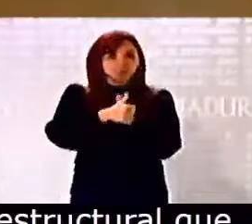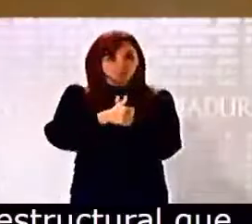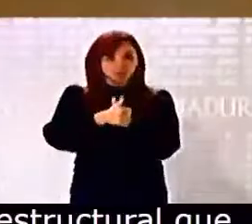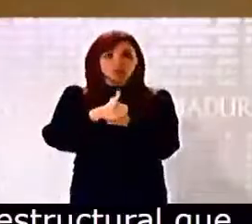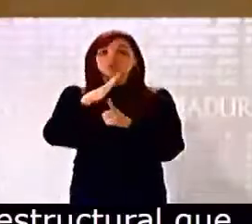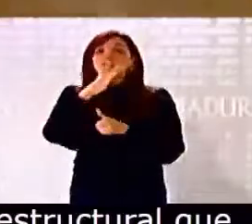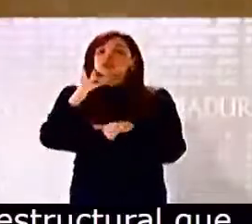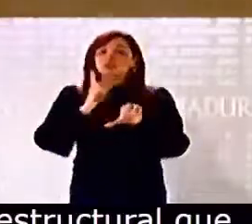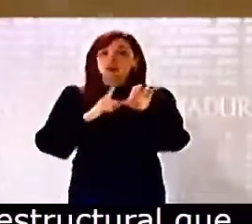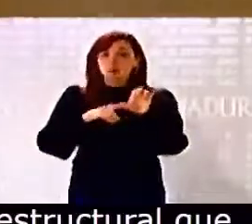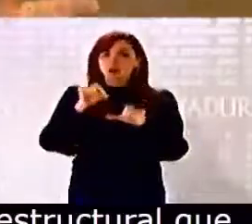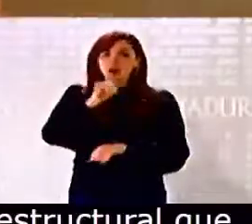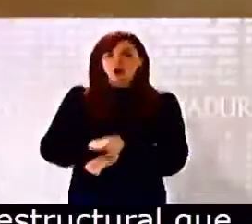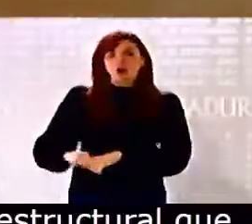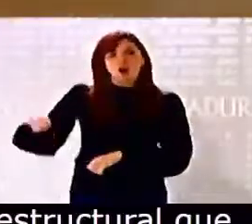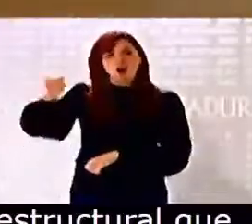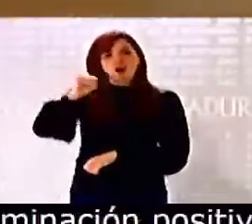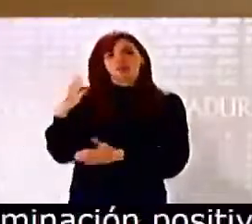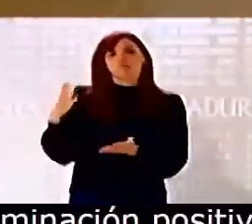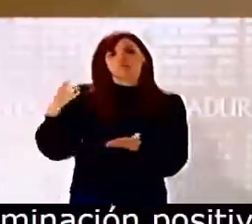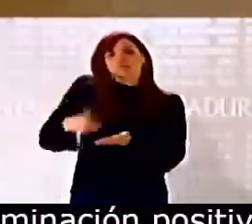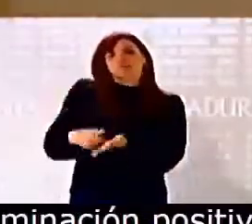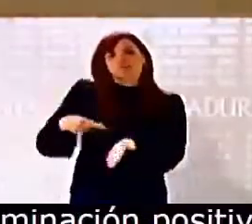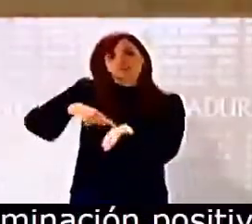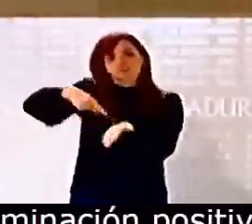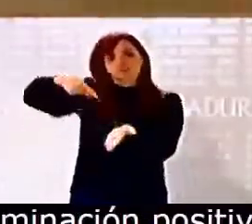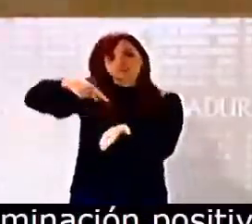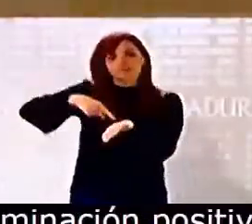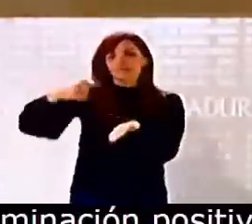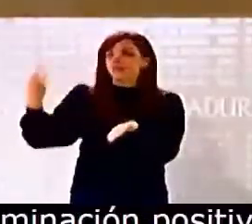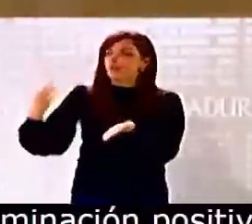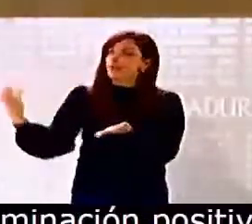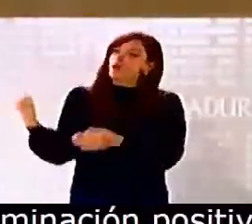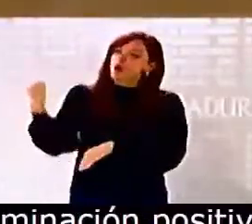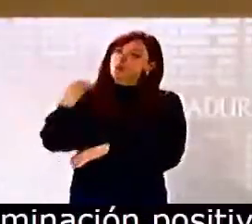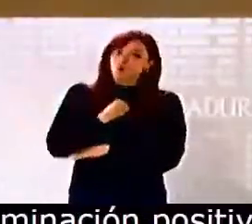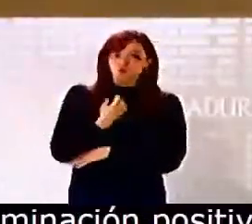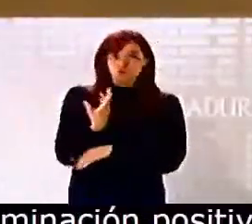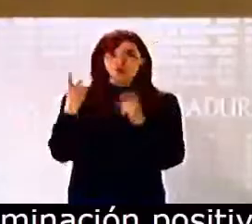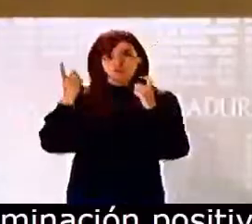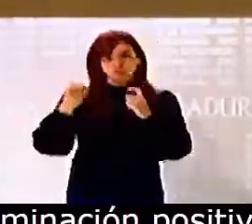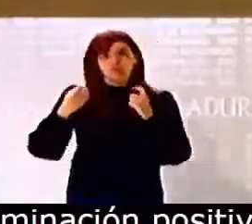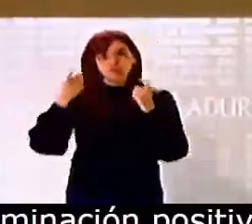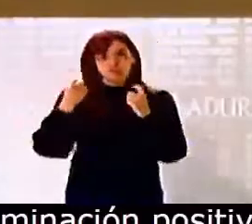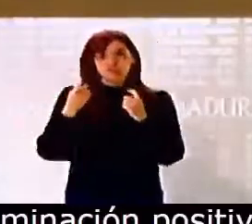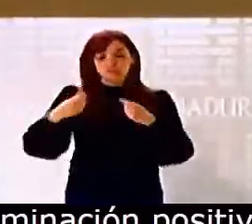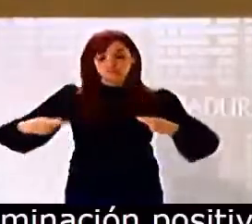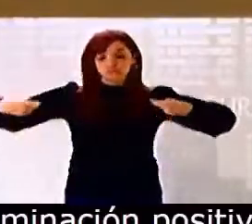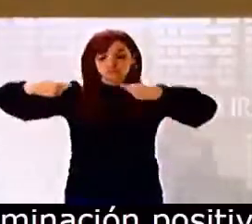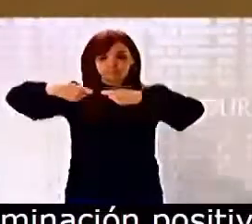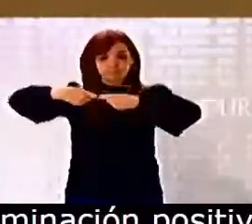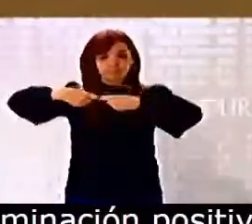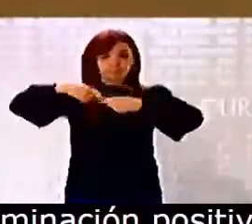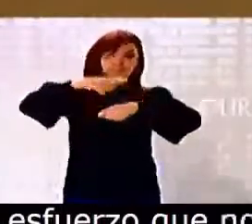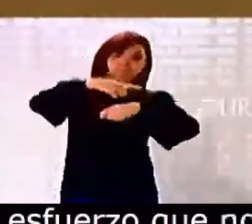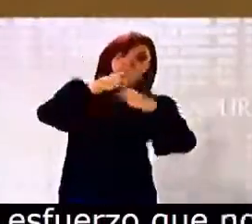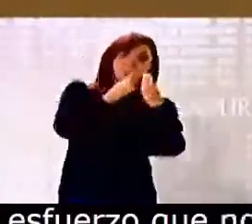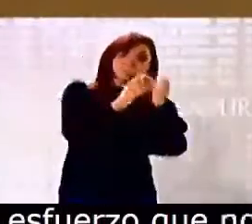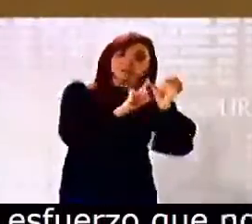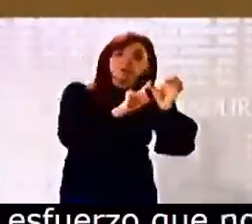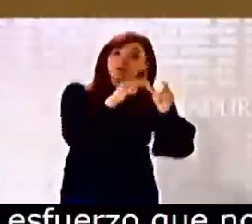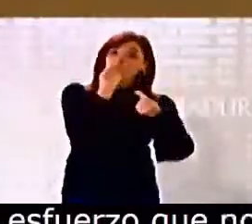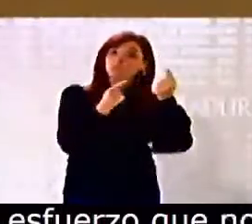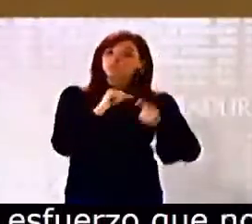muchísimos años pidiendo un esfuerzo que nos acompañe en el esfuerzo que ya hace la Junta de Extremadura con su propio